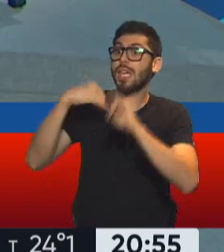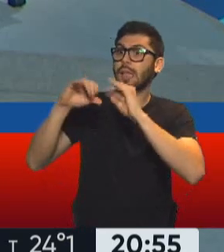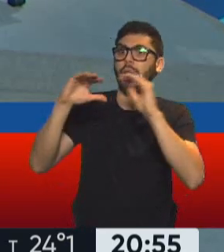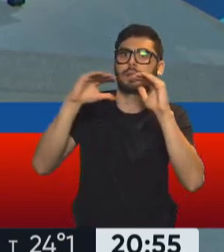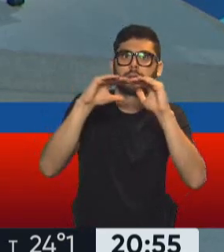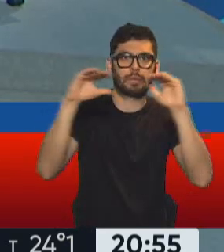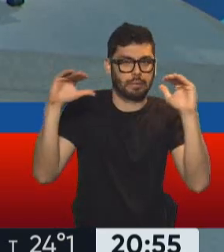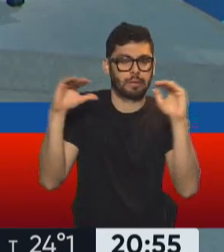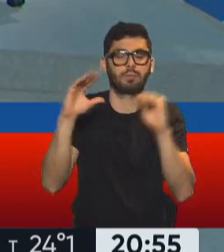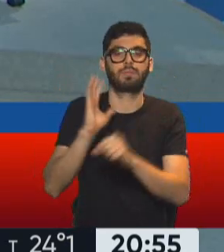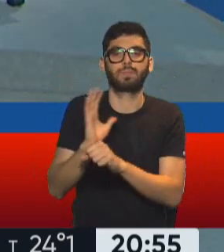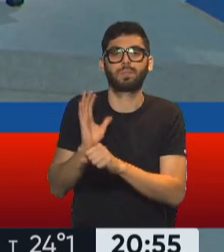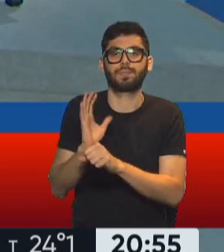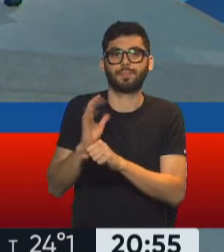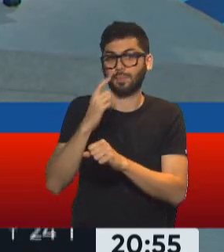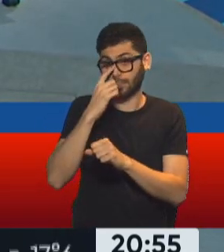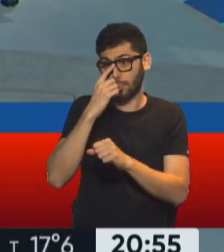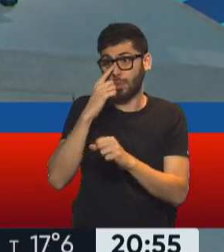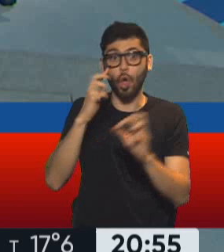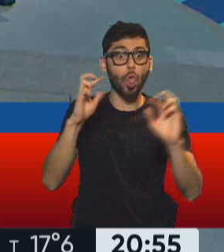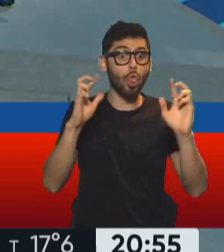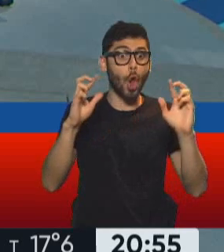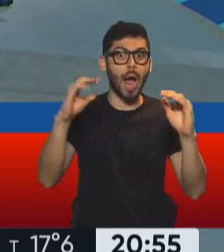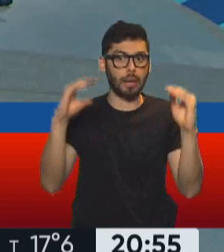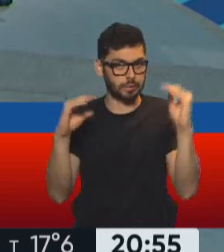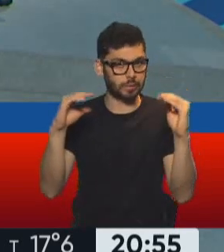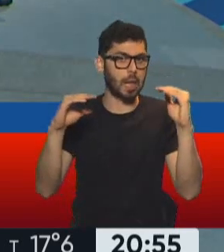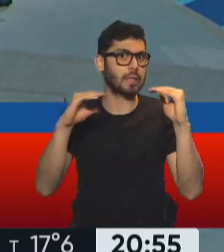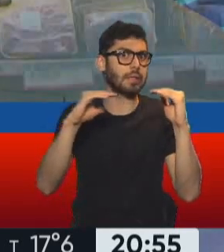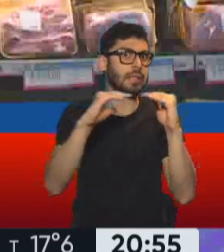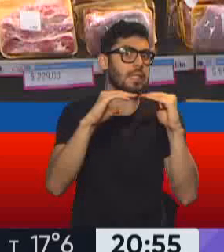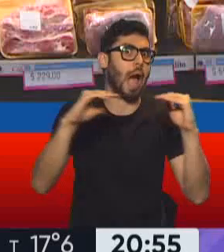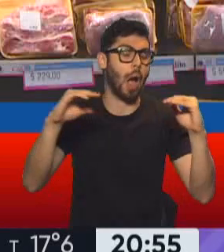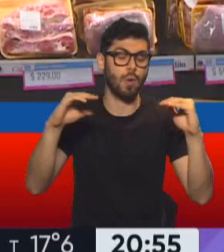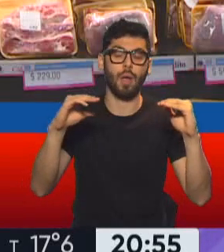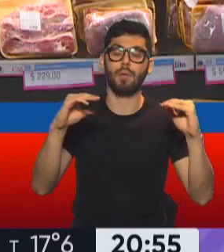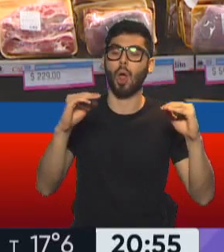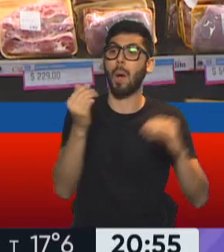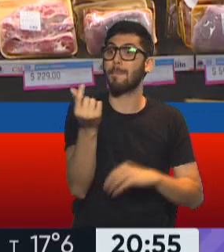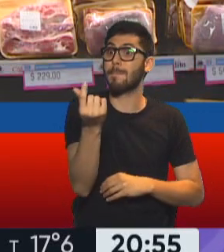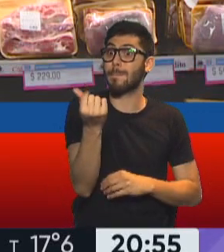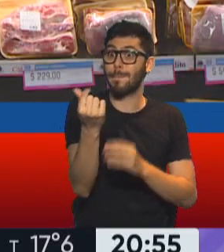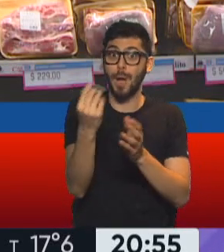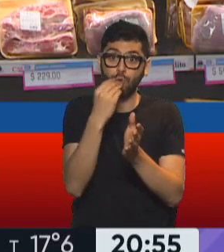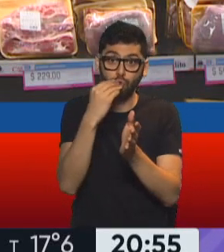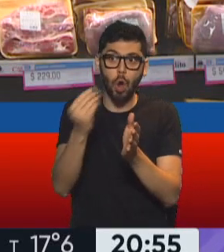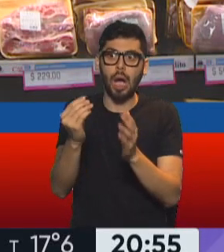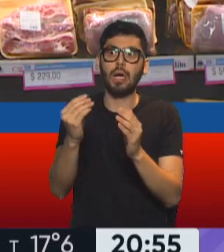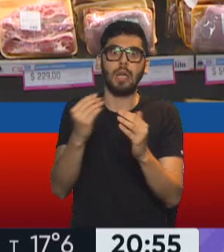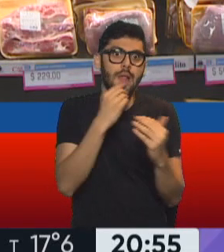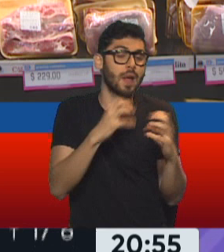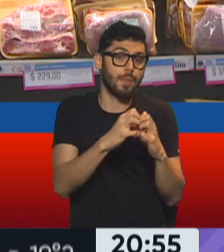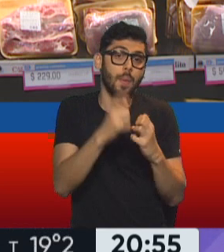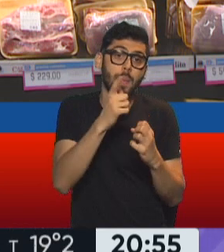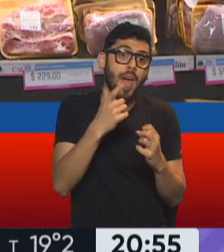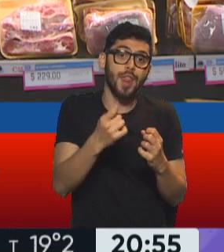logró trabajar con un manejo del tipo de cambio del dólar estable, bueno, hay una discusión con los precios que está dada y me parece que ahí van a